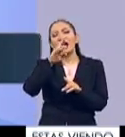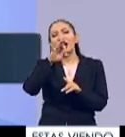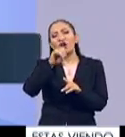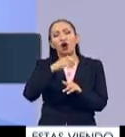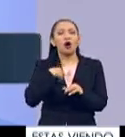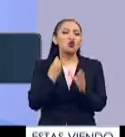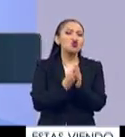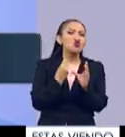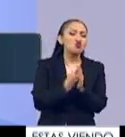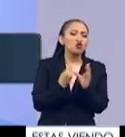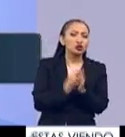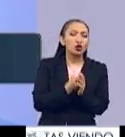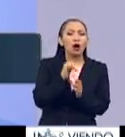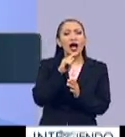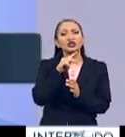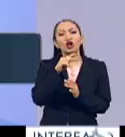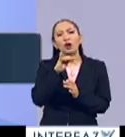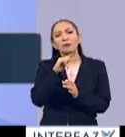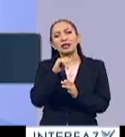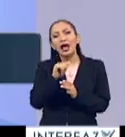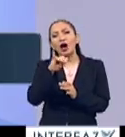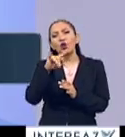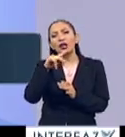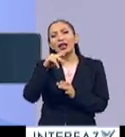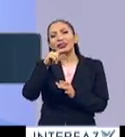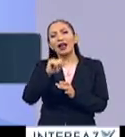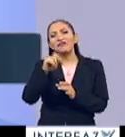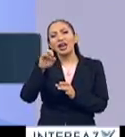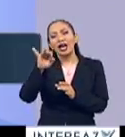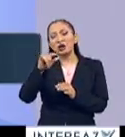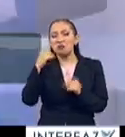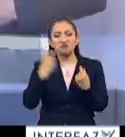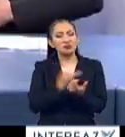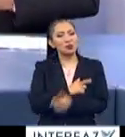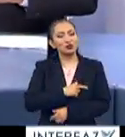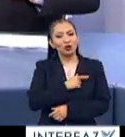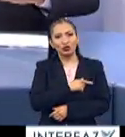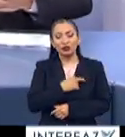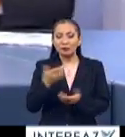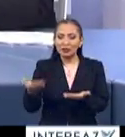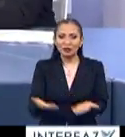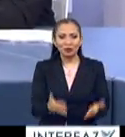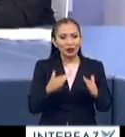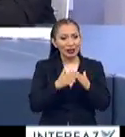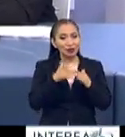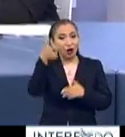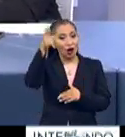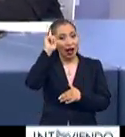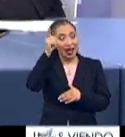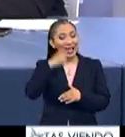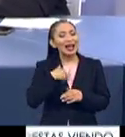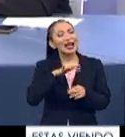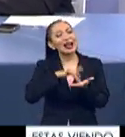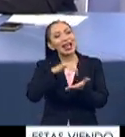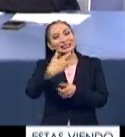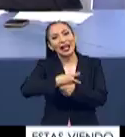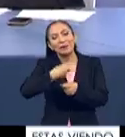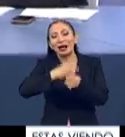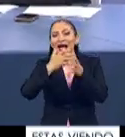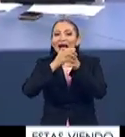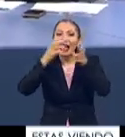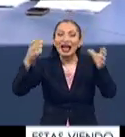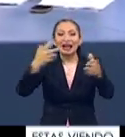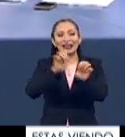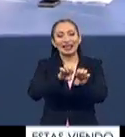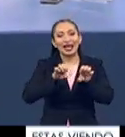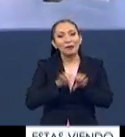Cursos de astronomía Julieta Fierro, y ahí están todos. Muchísimas gracias por estar aquí, esta es su casa, y ojalá tengamos... Gracias por la invitación y gracias al gran